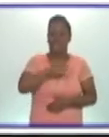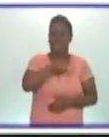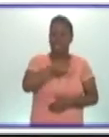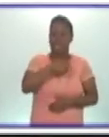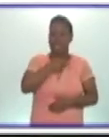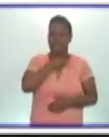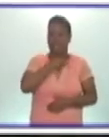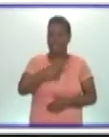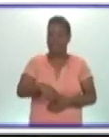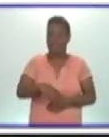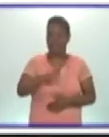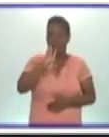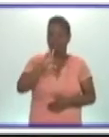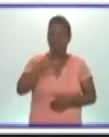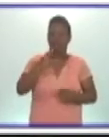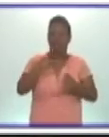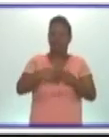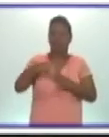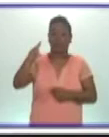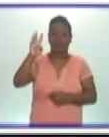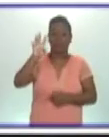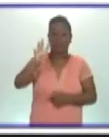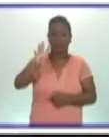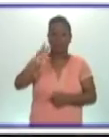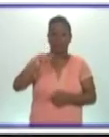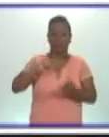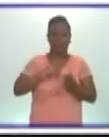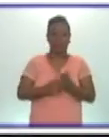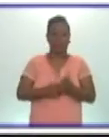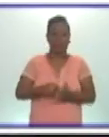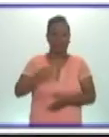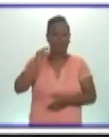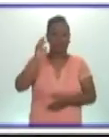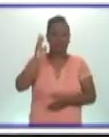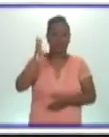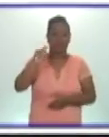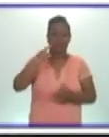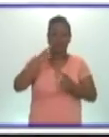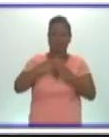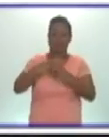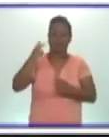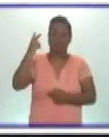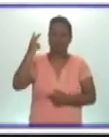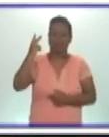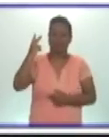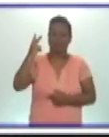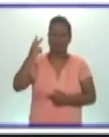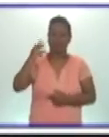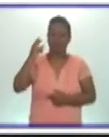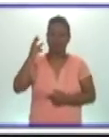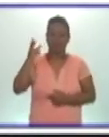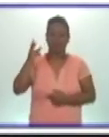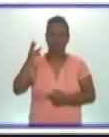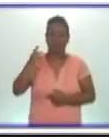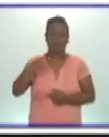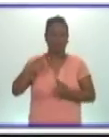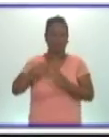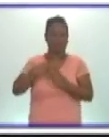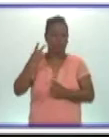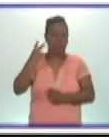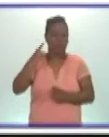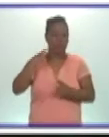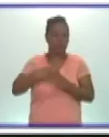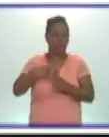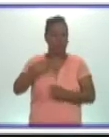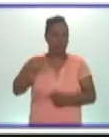vemos, tenemos un monomio que está multiplicando a un polinomio de tres términos. Y según